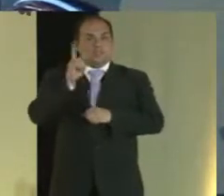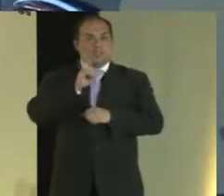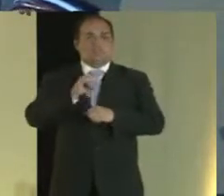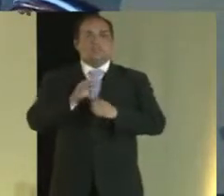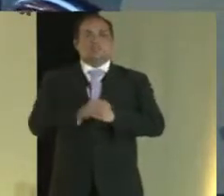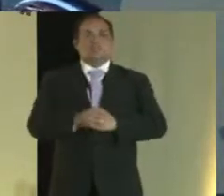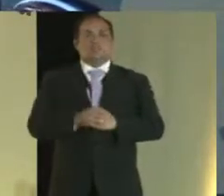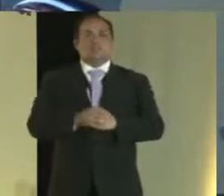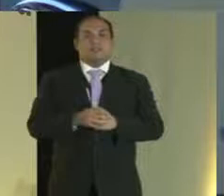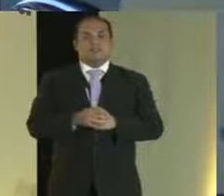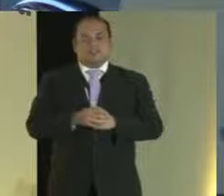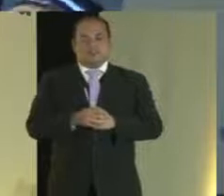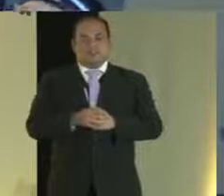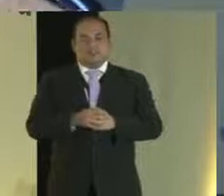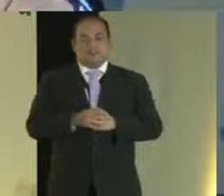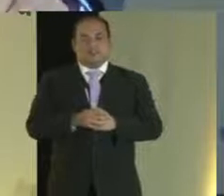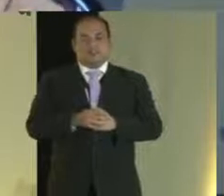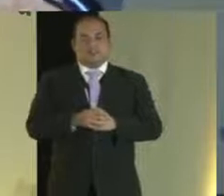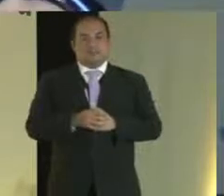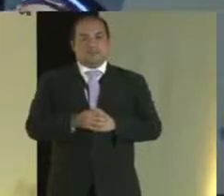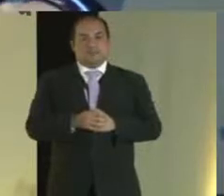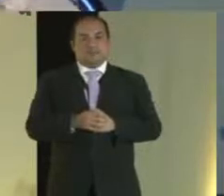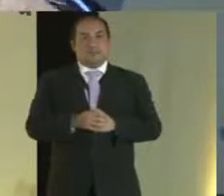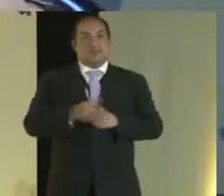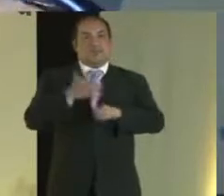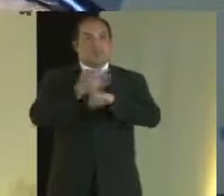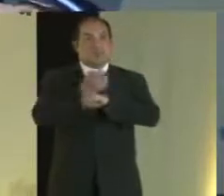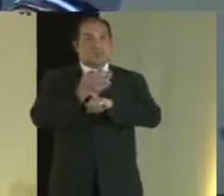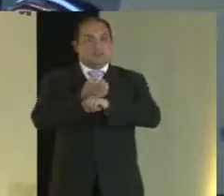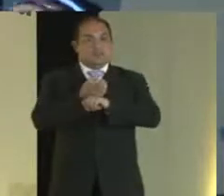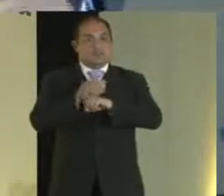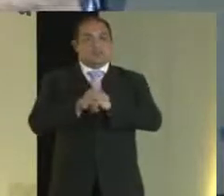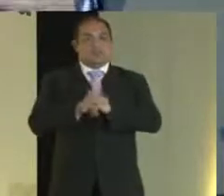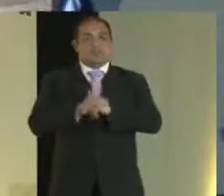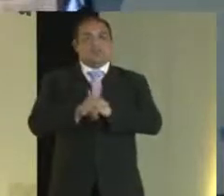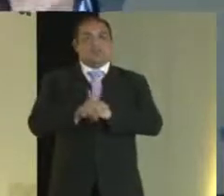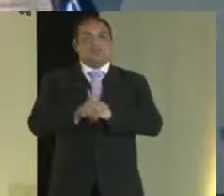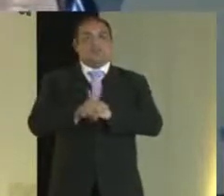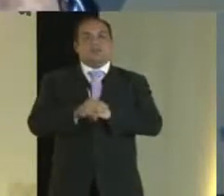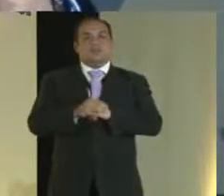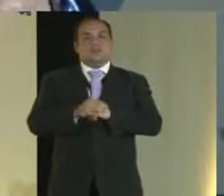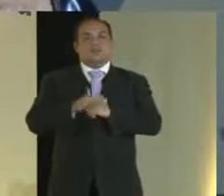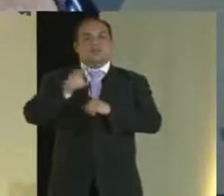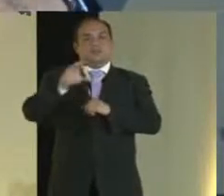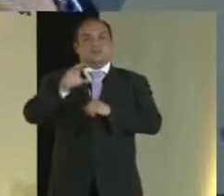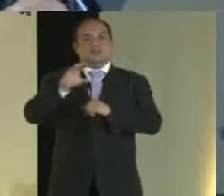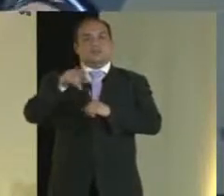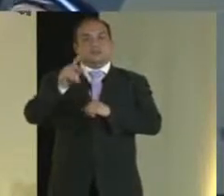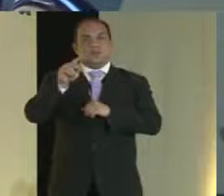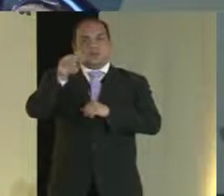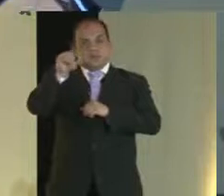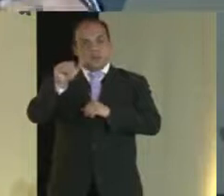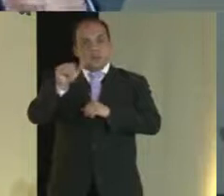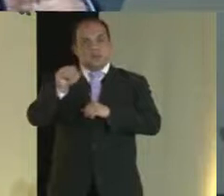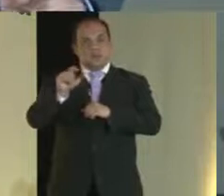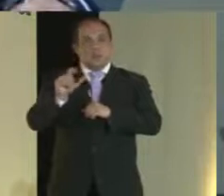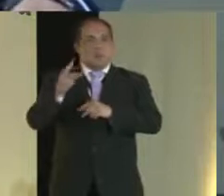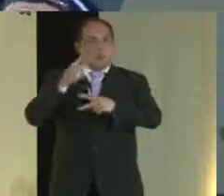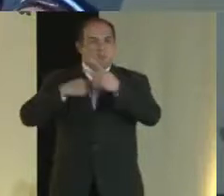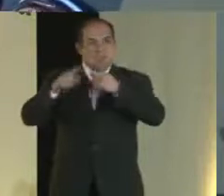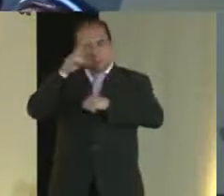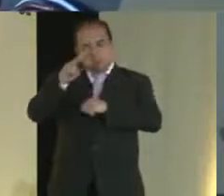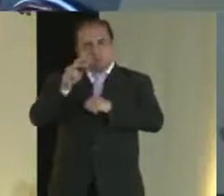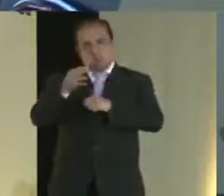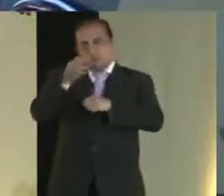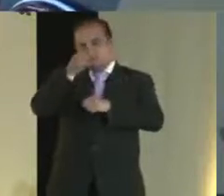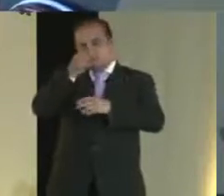diciendo presidenta, la vicepresidenta de Estados Unidos, Kamala Harris, cuando vino a México hace